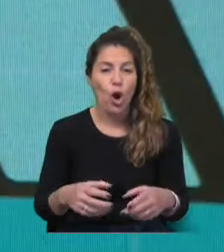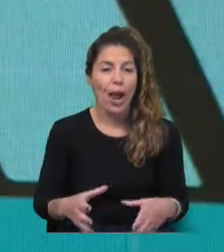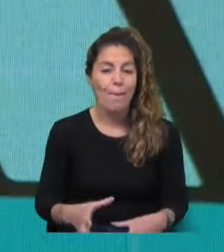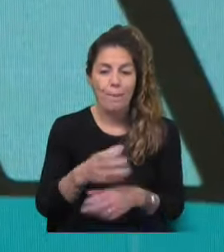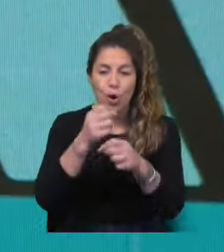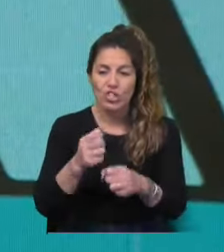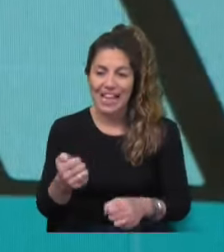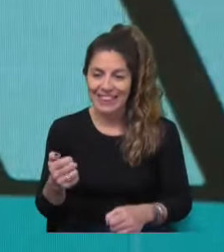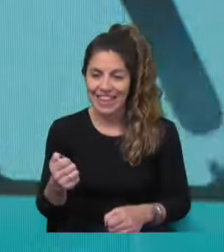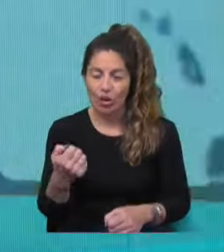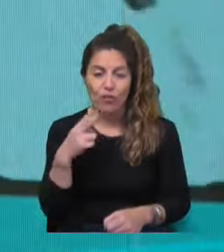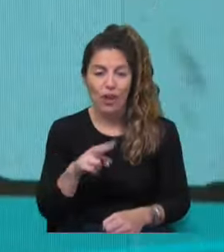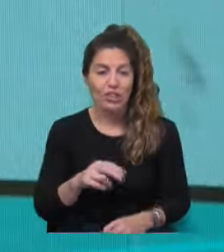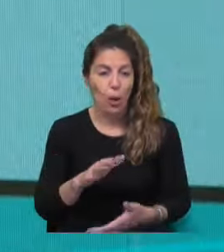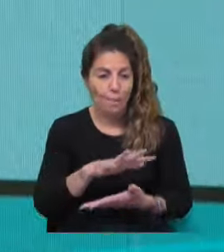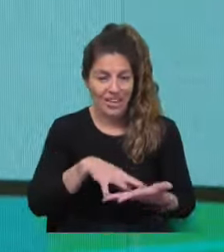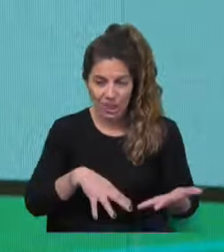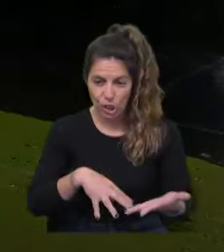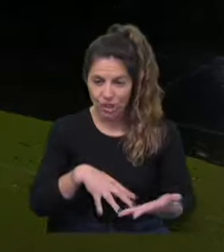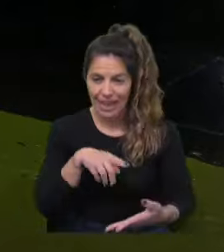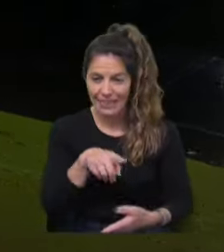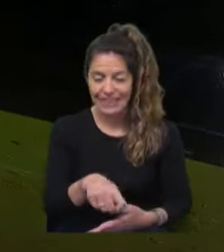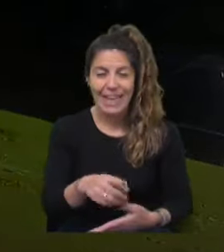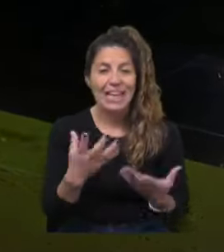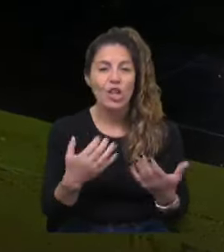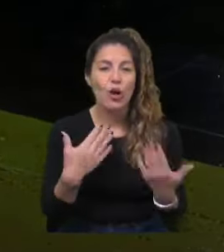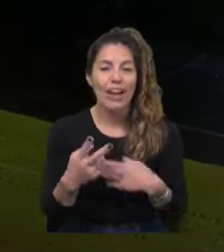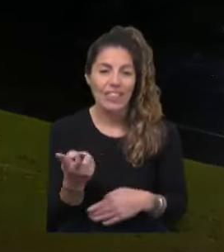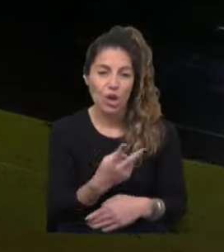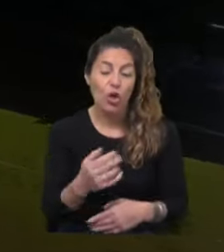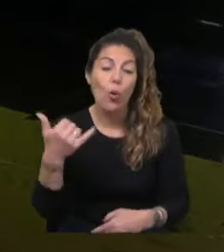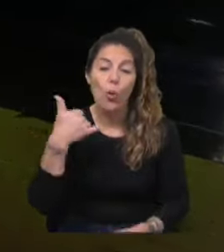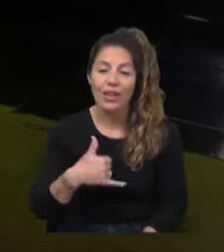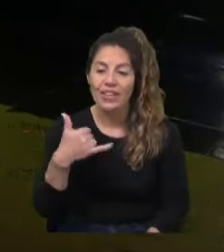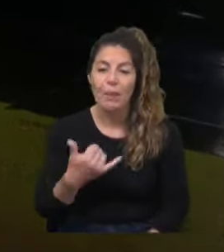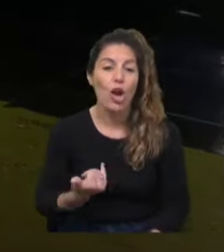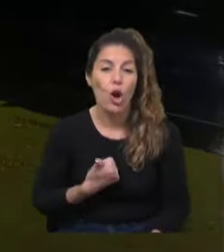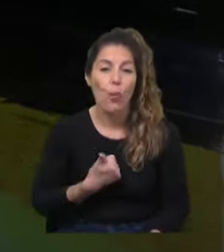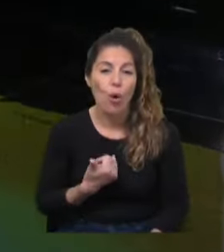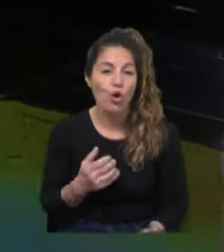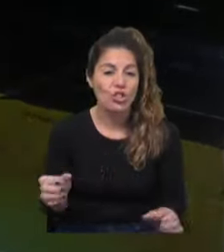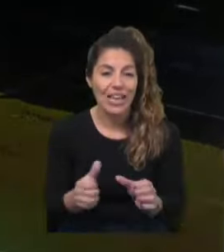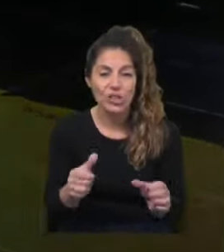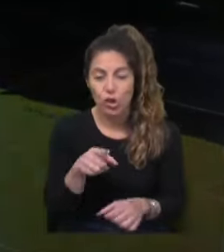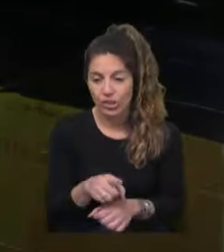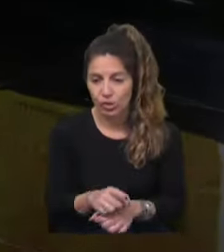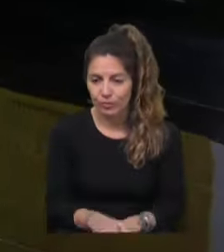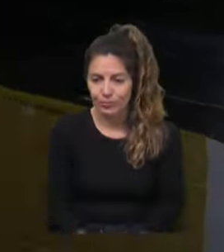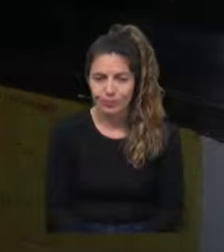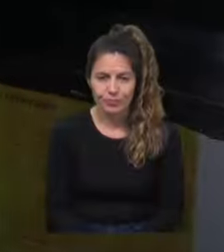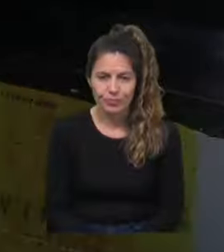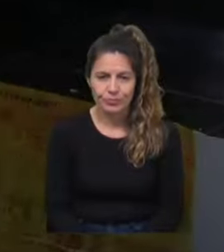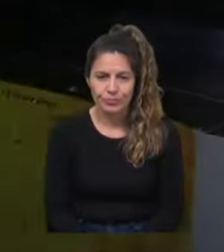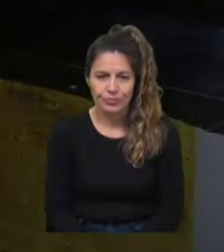fue encontrado en Barcelona. Quiero hablar sobre estos dos casos. Cuéntenme cómo fue el periplo de estos dos.